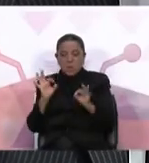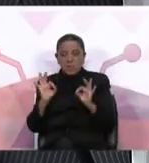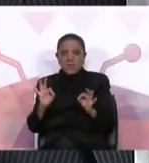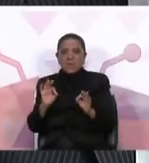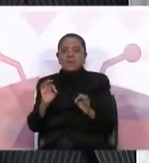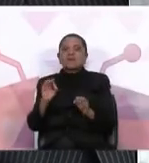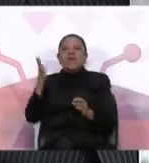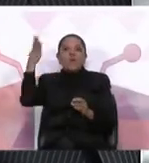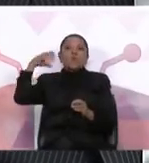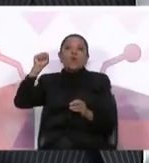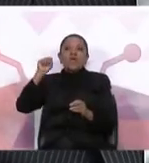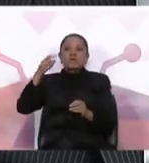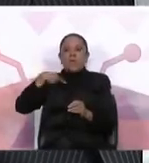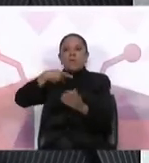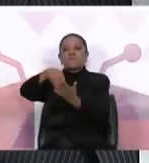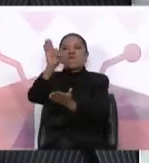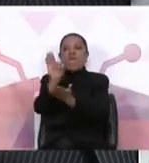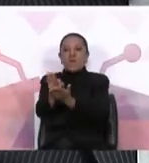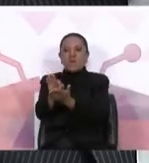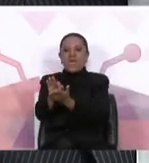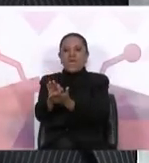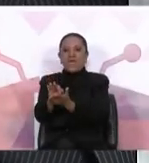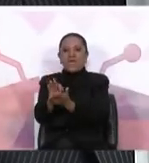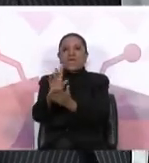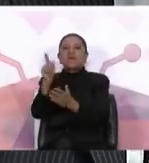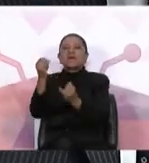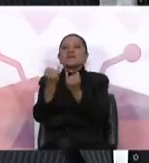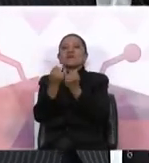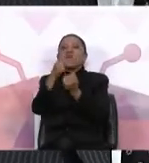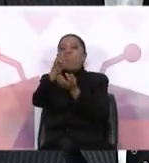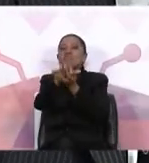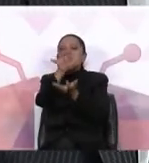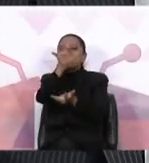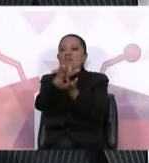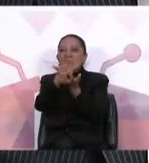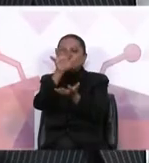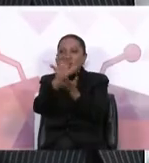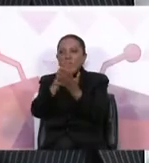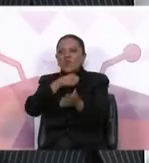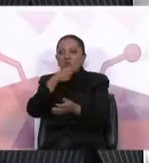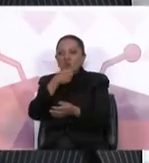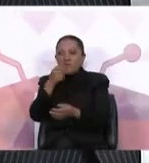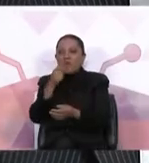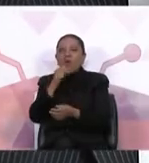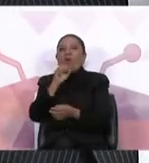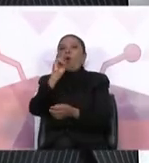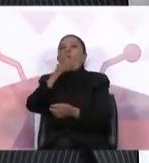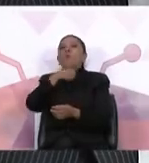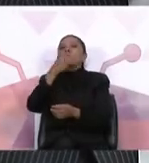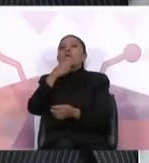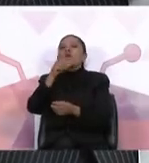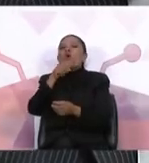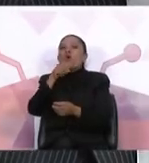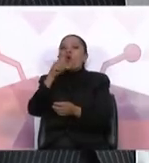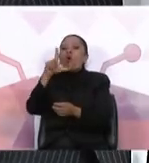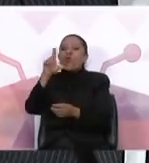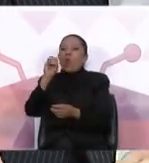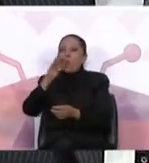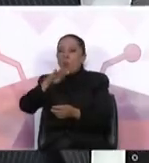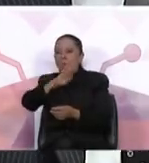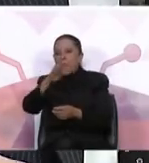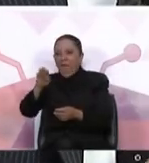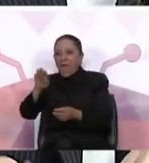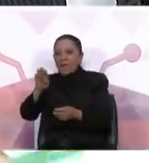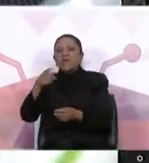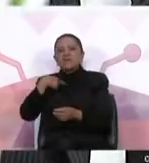dinosaurio o viejo logo de más viejo lobo de mar político de siempre morelos sin miedo es mi propuesta para que morelos y den